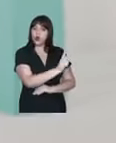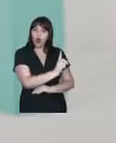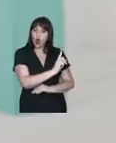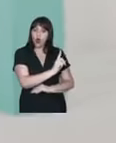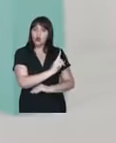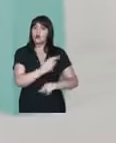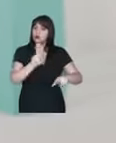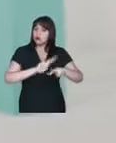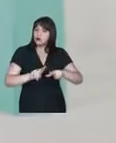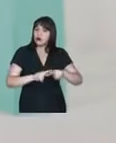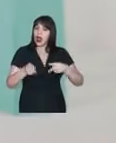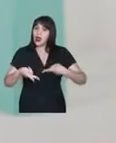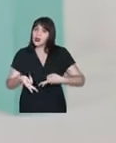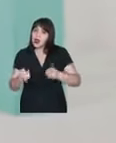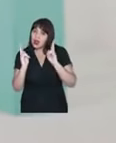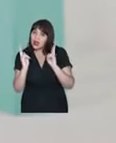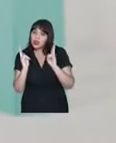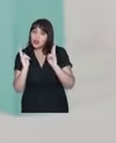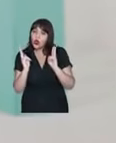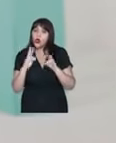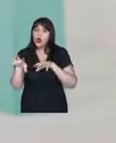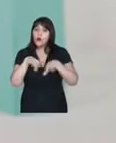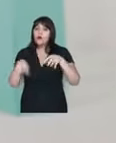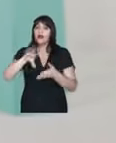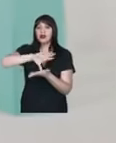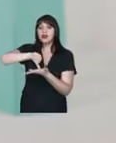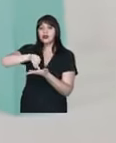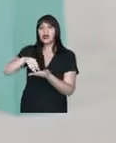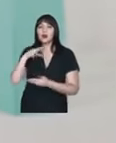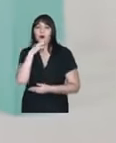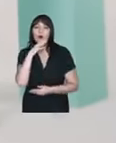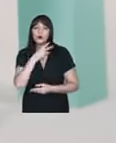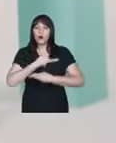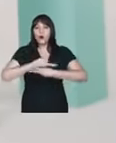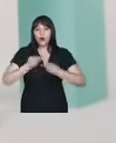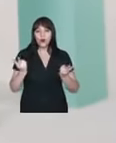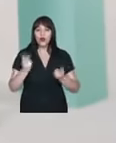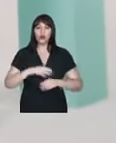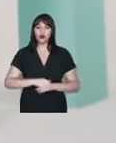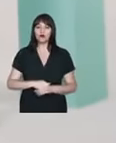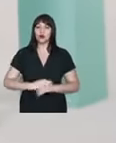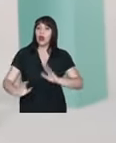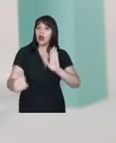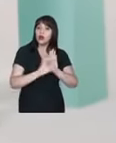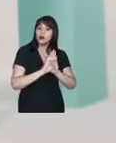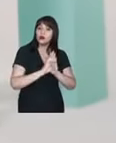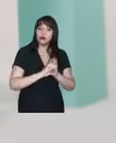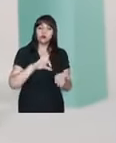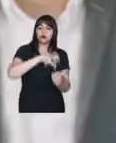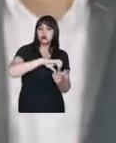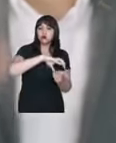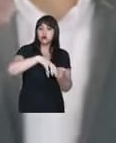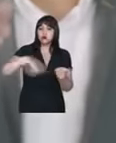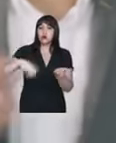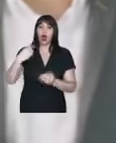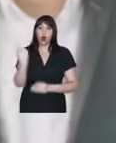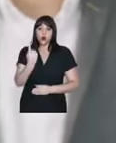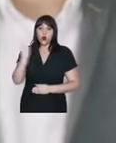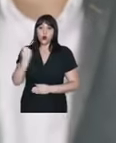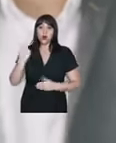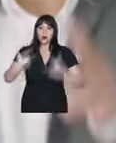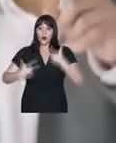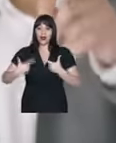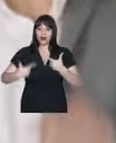agua y establezca el derecho a ella como bien nacional de uso público. Una constitución que descentralice, entregando